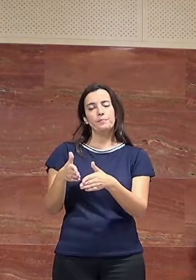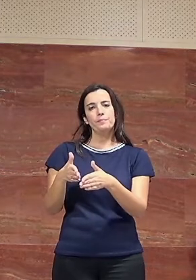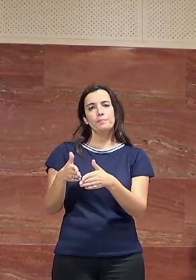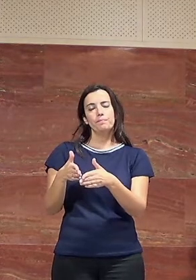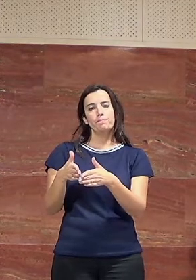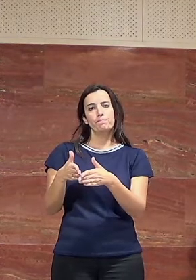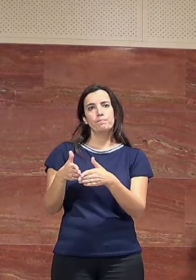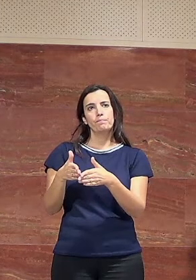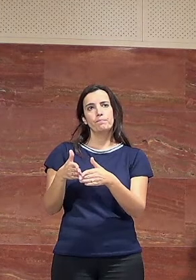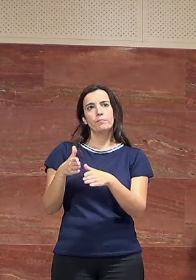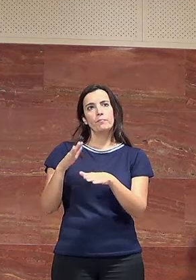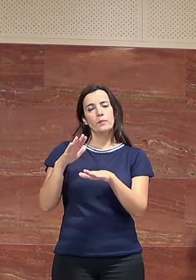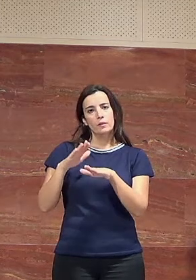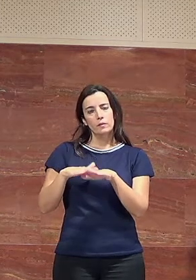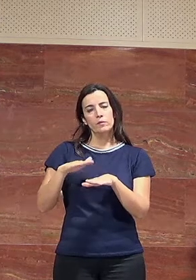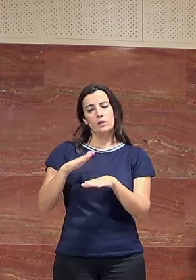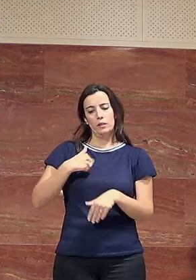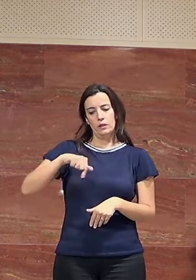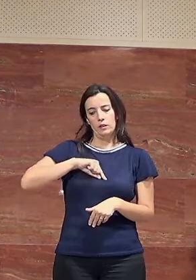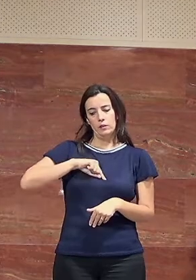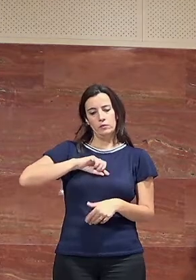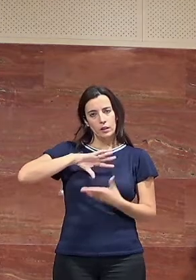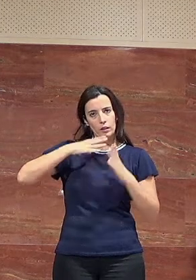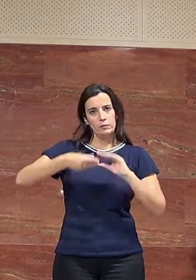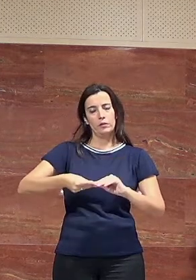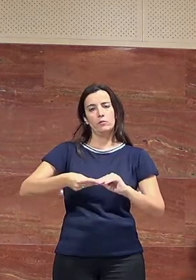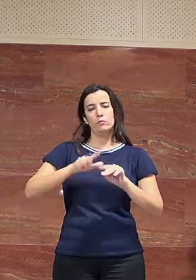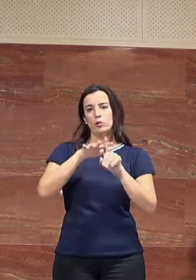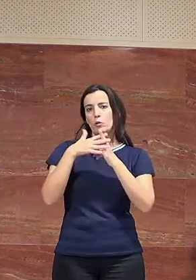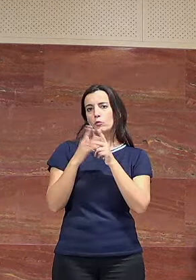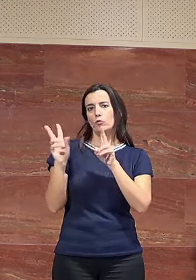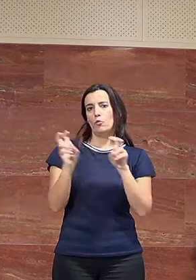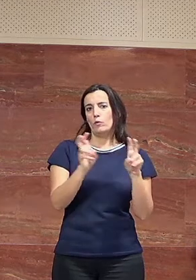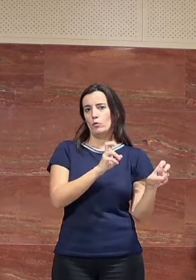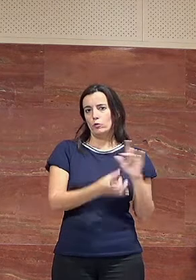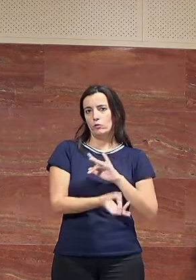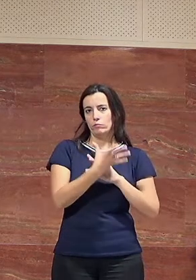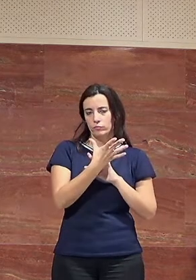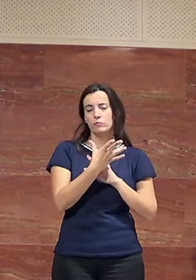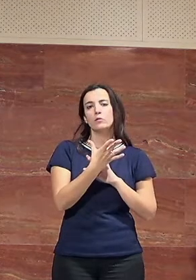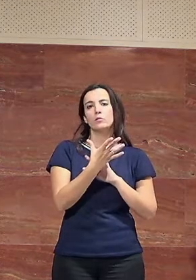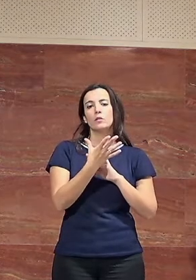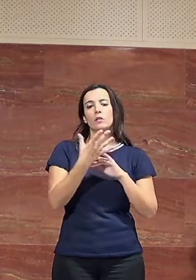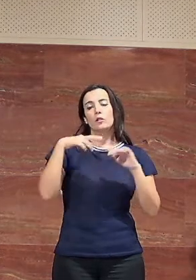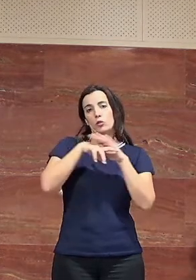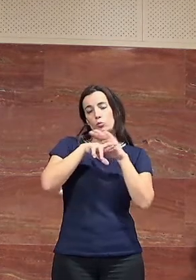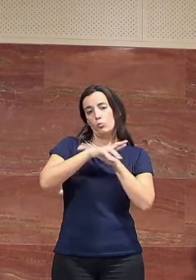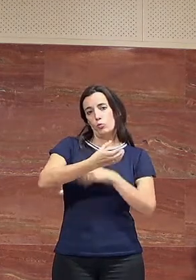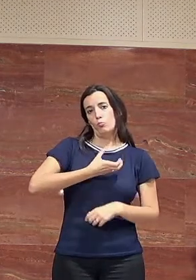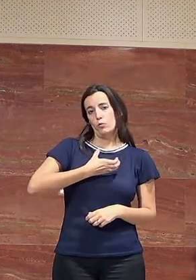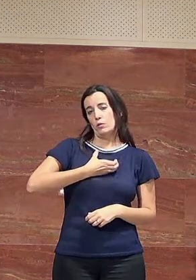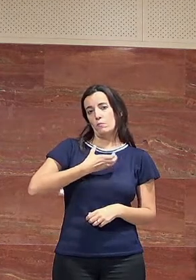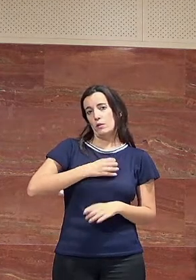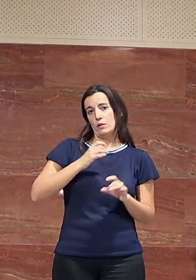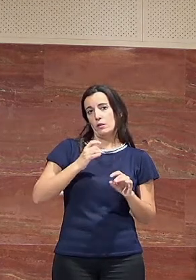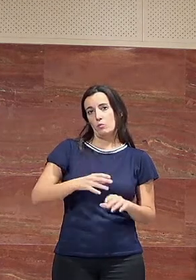para, digamos que, adecuarlos a estas circunstancias novedosas que se están planteando. Los recursos municipales no van a ser los que hemos